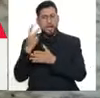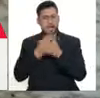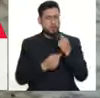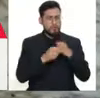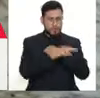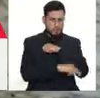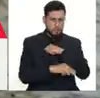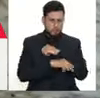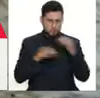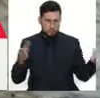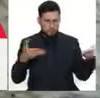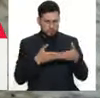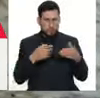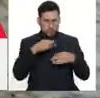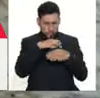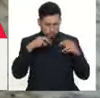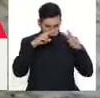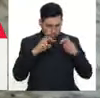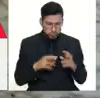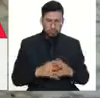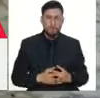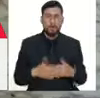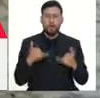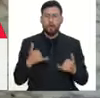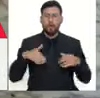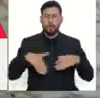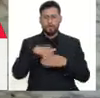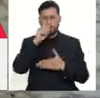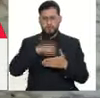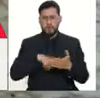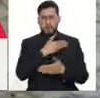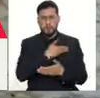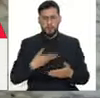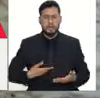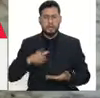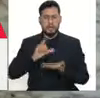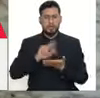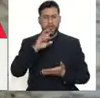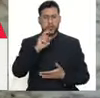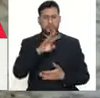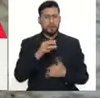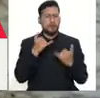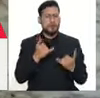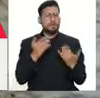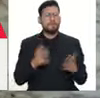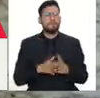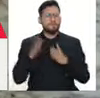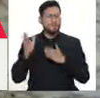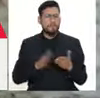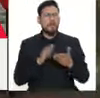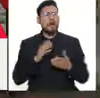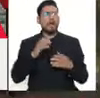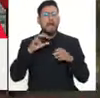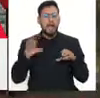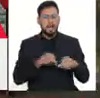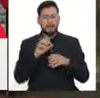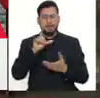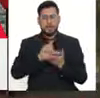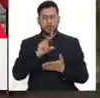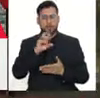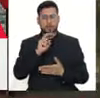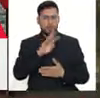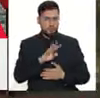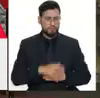binacionales. Hoy hemos suscrito la Declaración Presidencial de Lima 2024 y adoptado el Plan de Acción de Lima